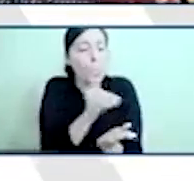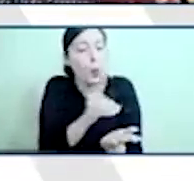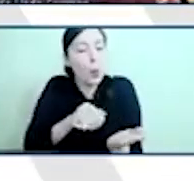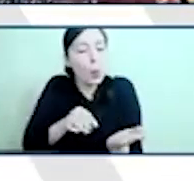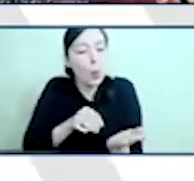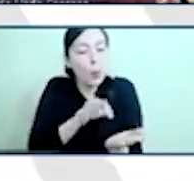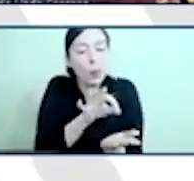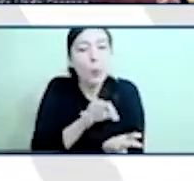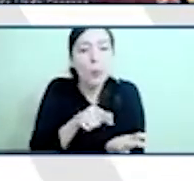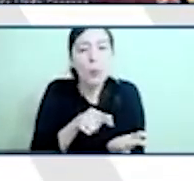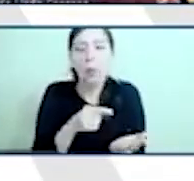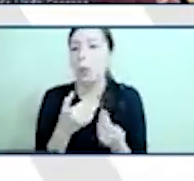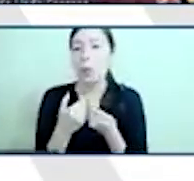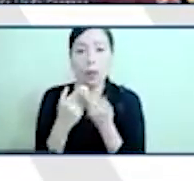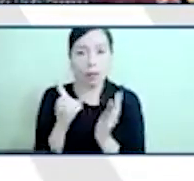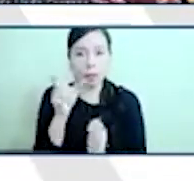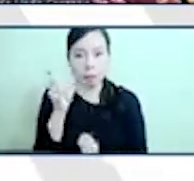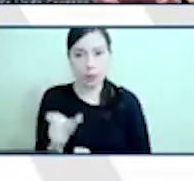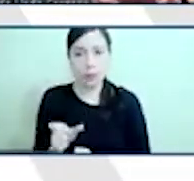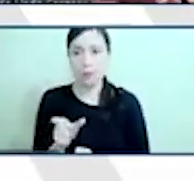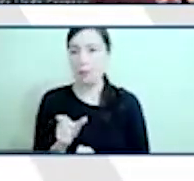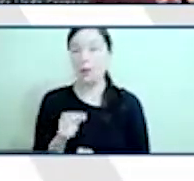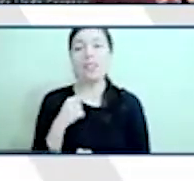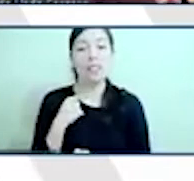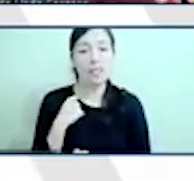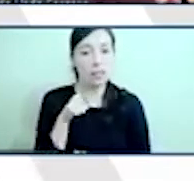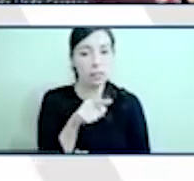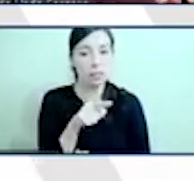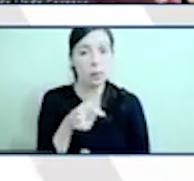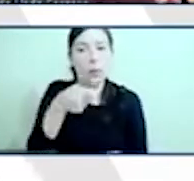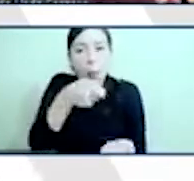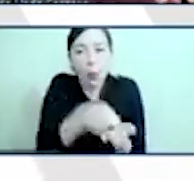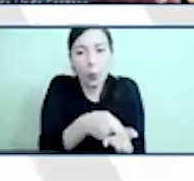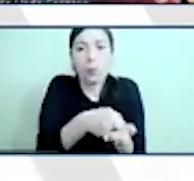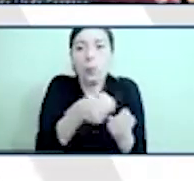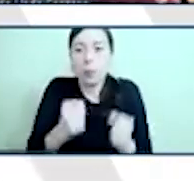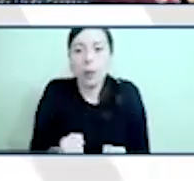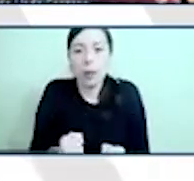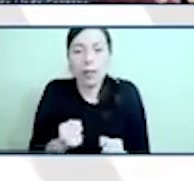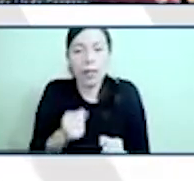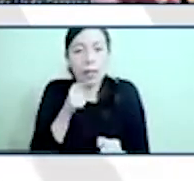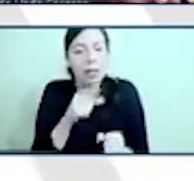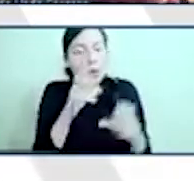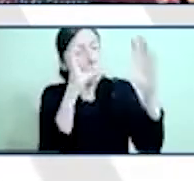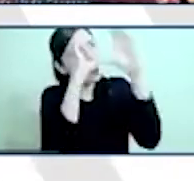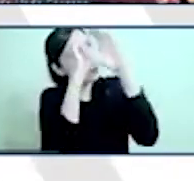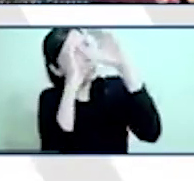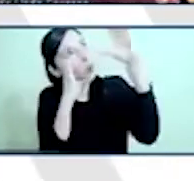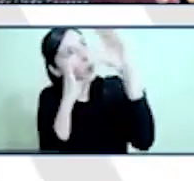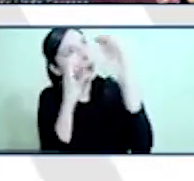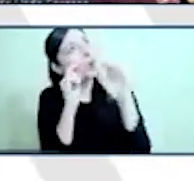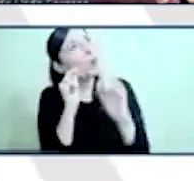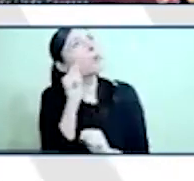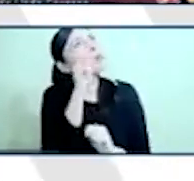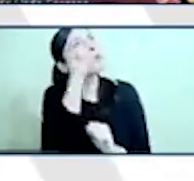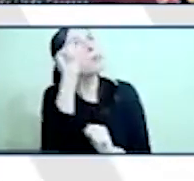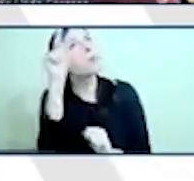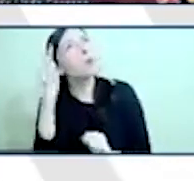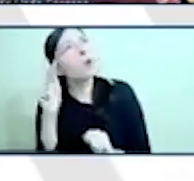cualquier persona interesada, y la idea era hacer muchos puntos de observación distribuidos en todo el